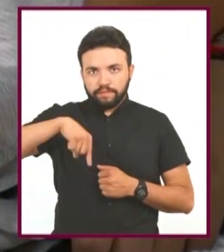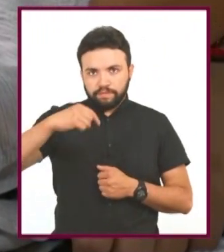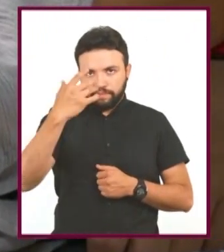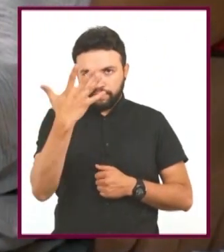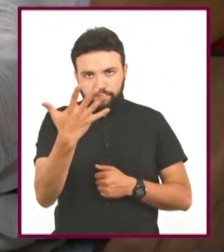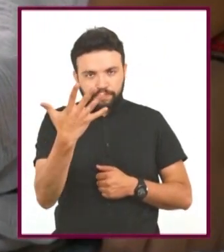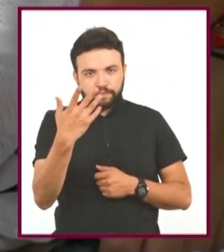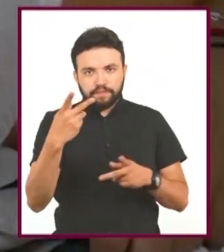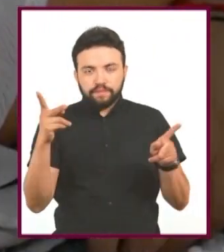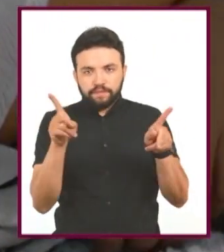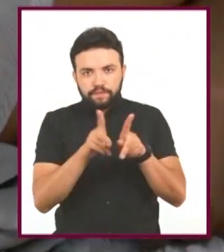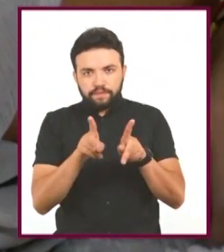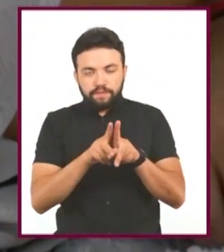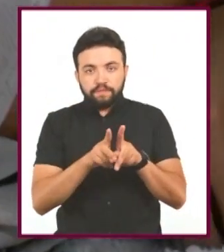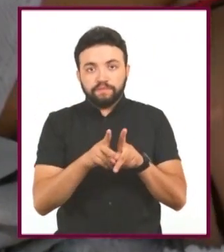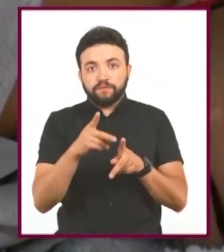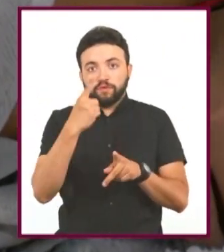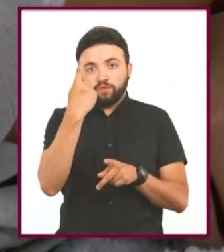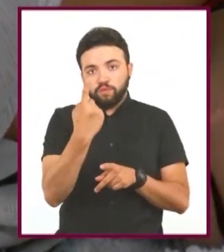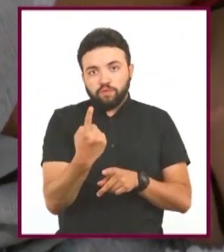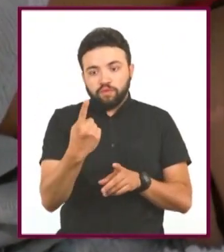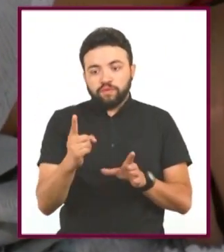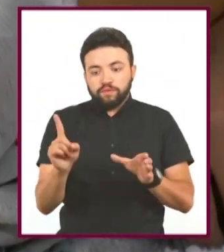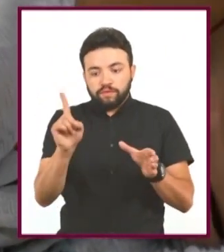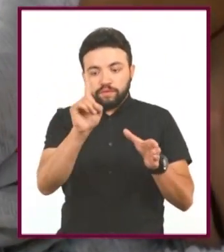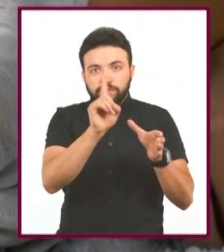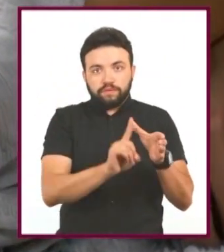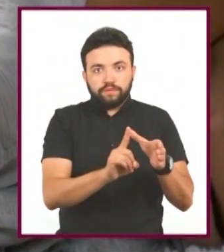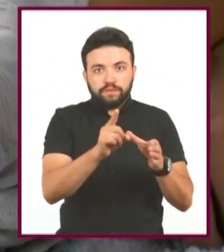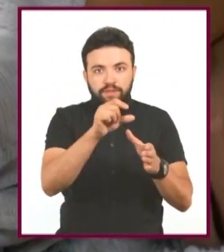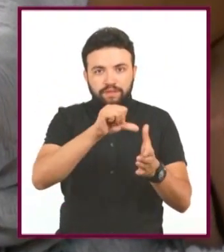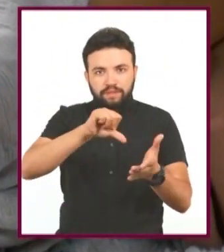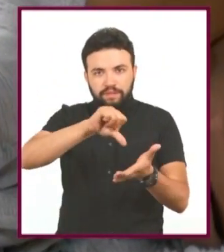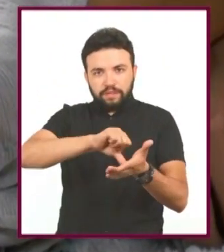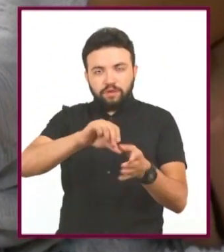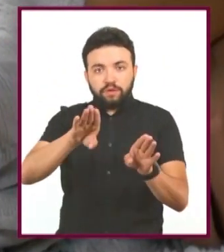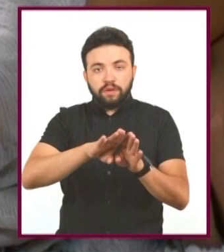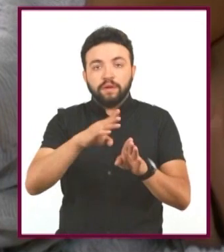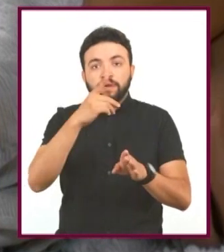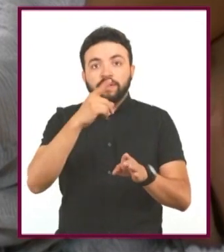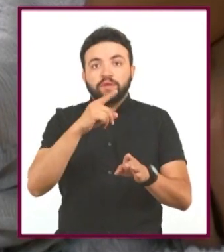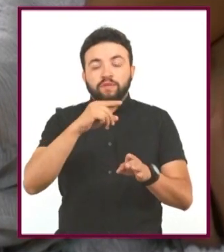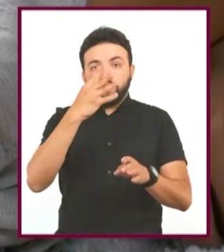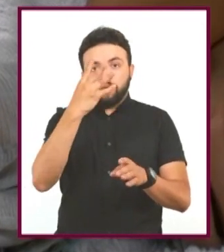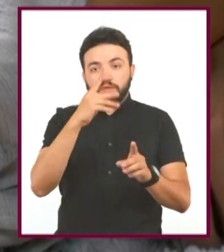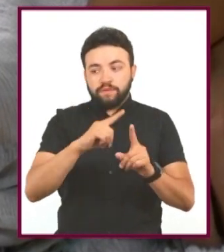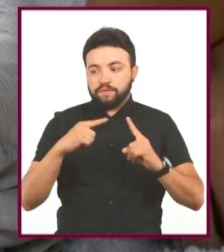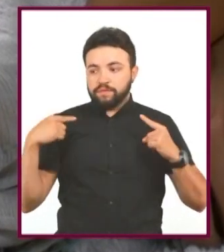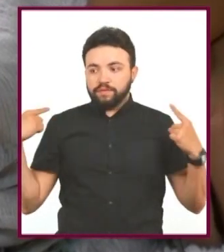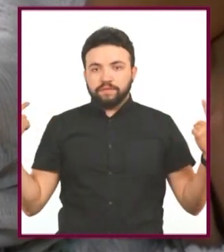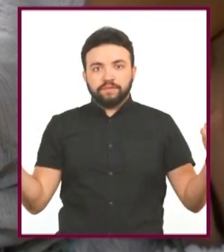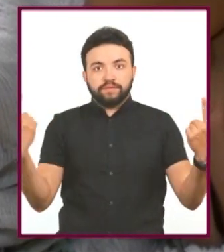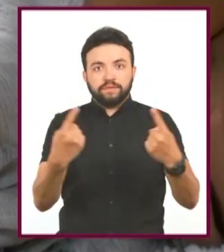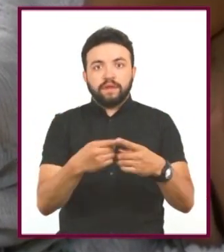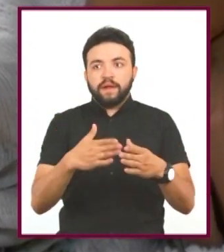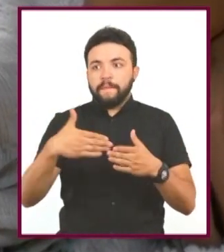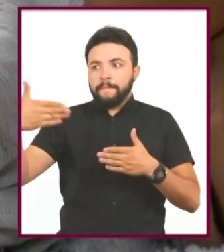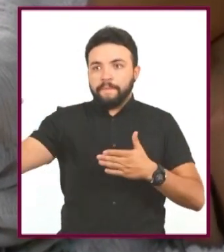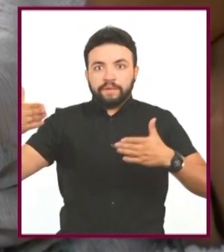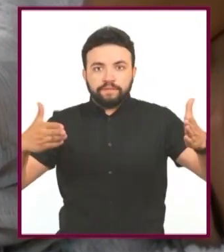Éramos 5 en total. Uno de nosotros se sentaba al centro con los ojos vendados y los otros 4 se alejaban, formando un